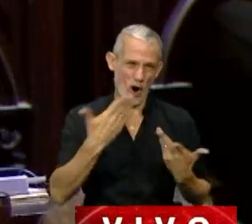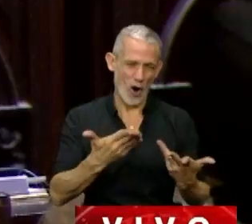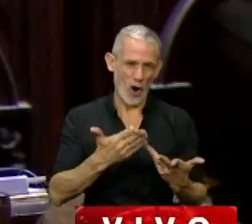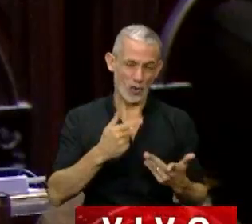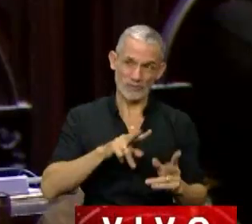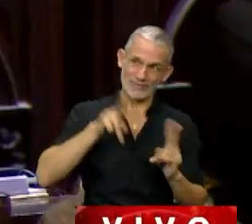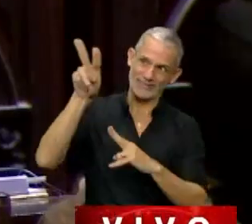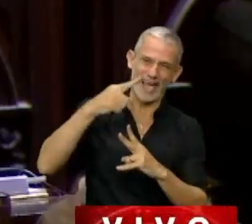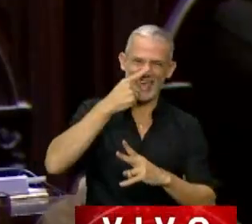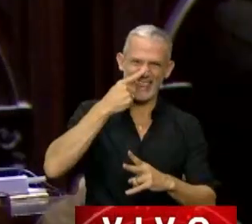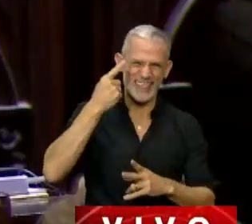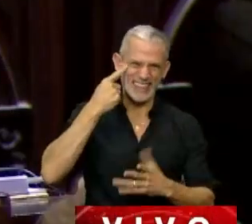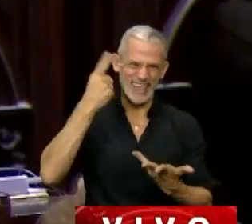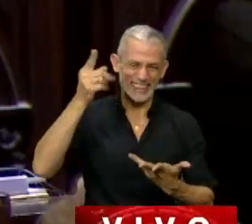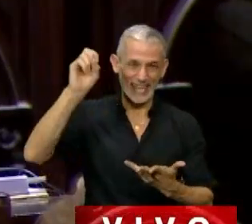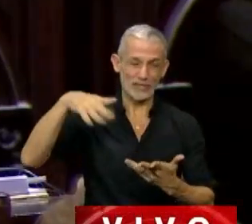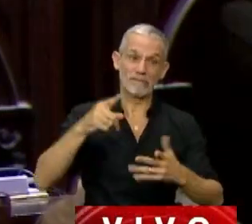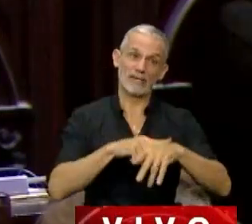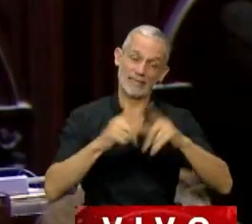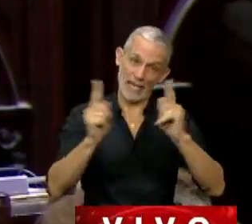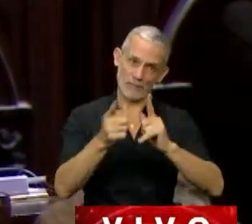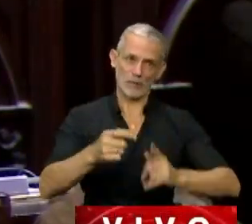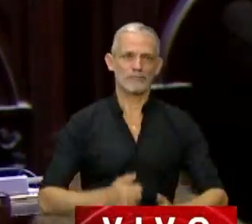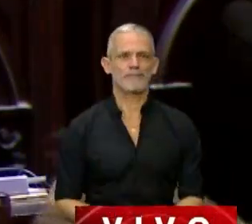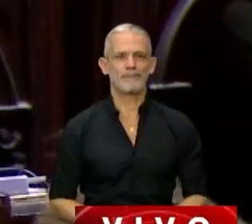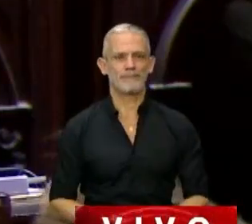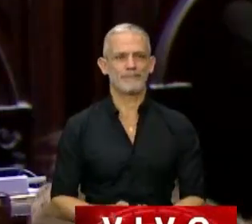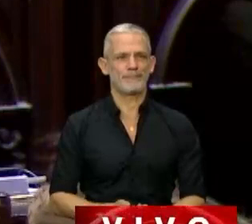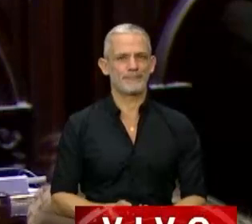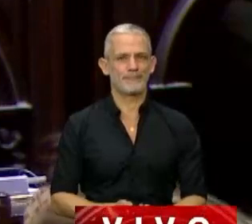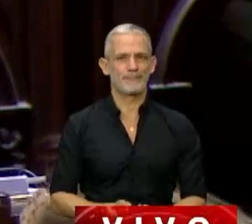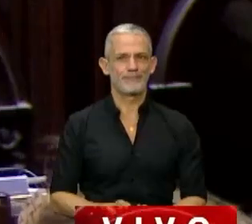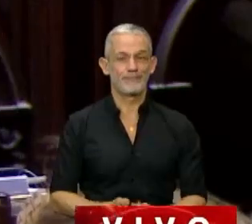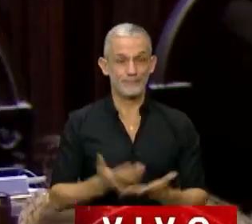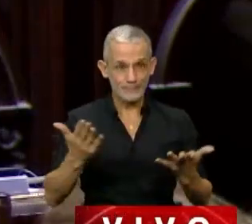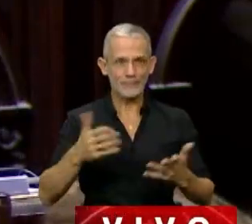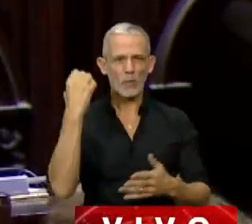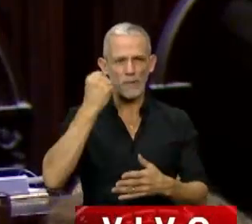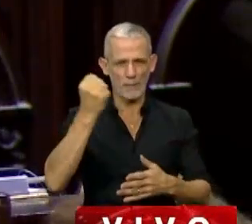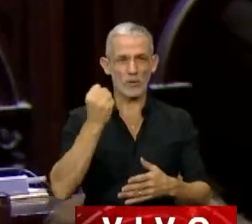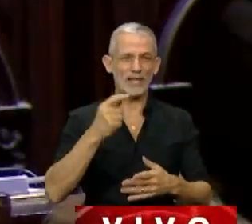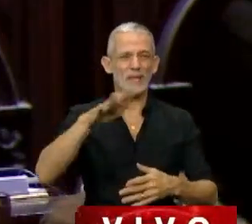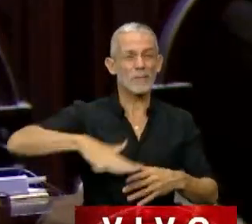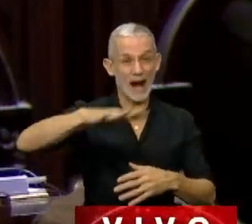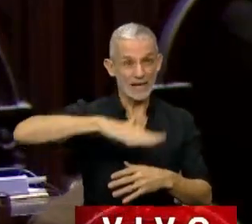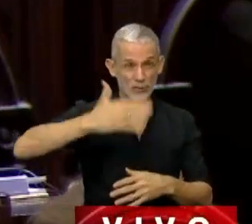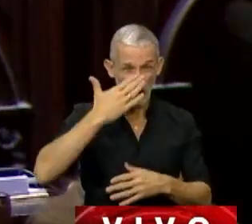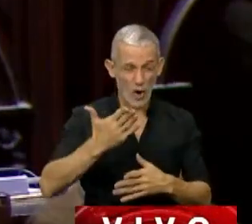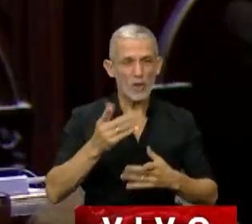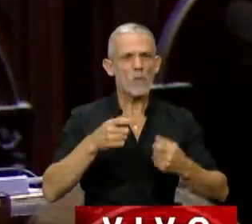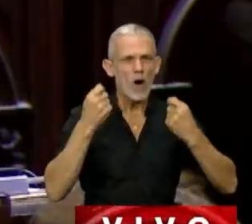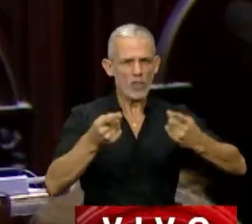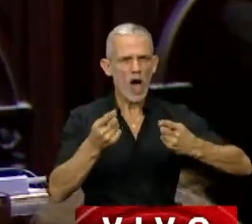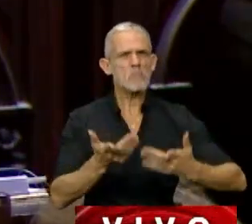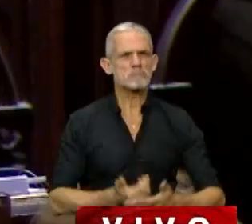señalo a los intendentes de la zona. Vaya redondeando, diputada, por favor. Muy bien. es muy importante para la zona porque